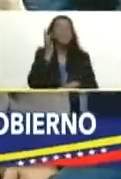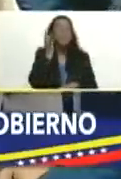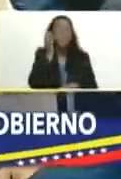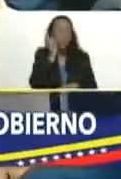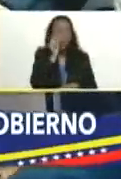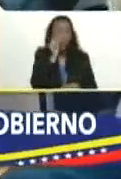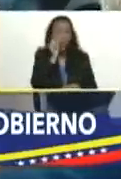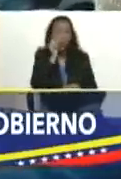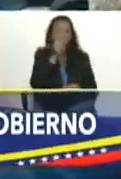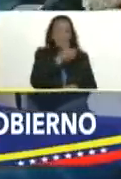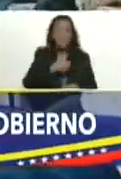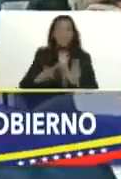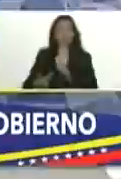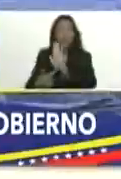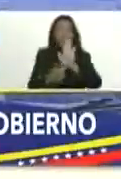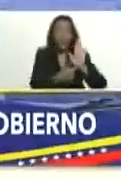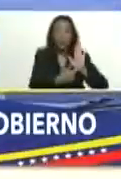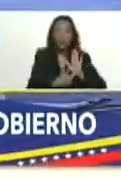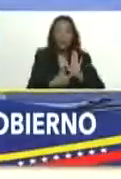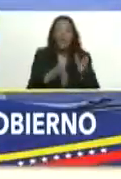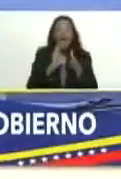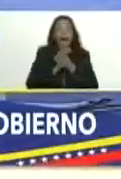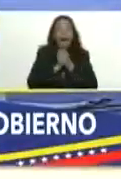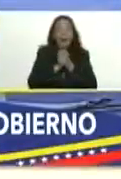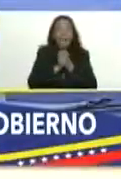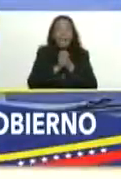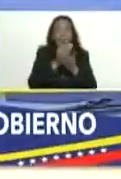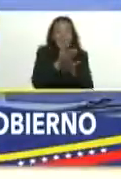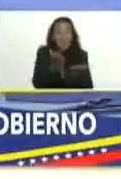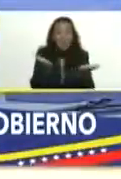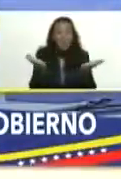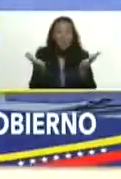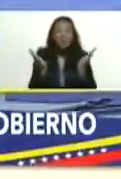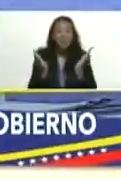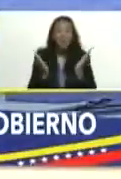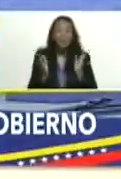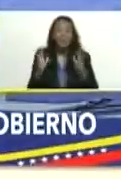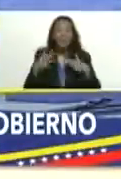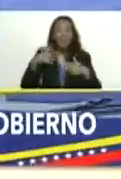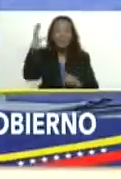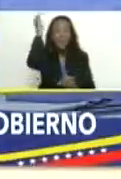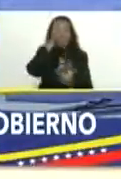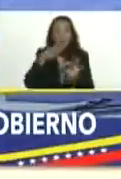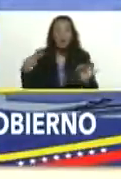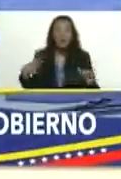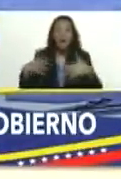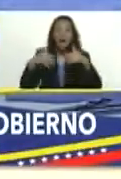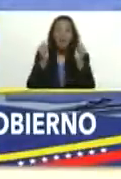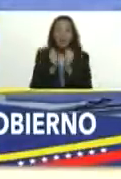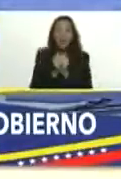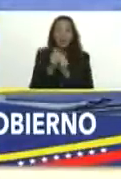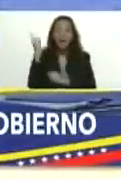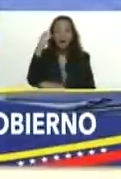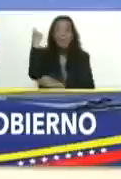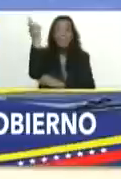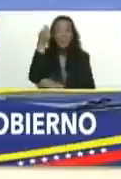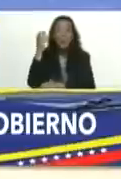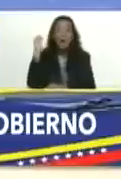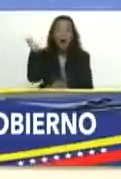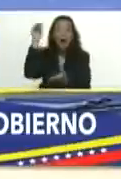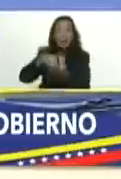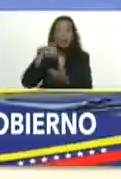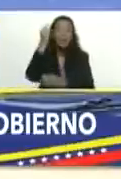gobernadoras presentes, queridos compañeros de Amazonas, Anzoátegui, Apure,